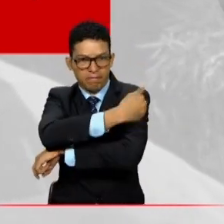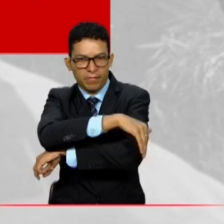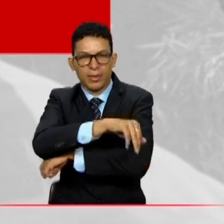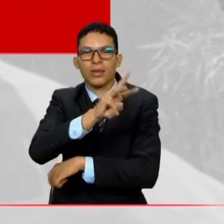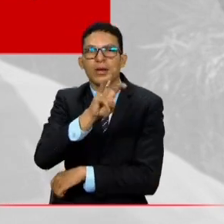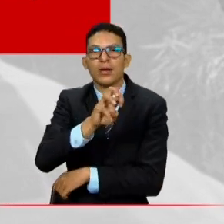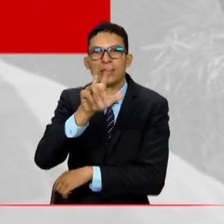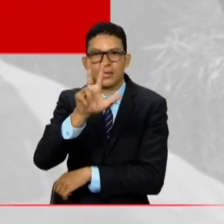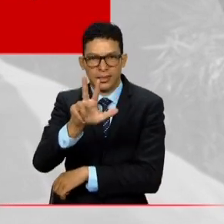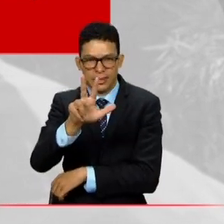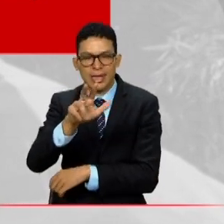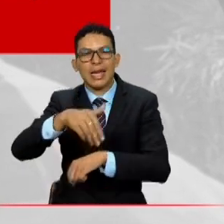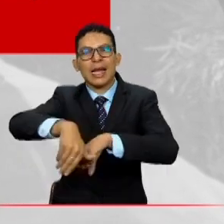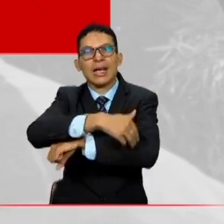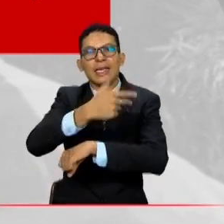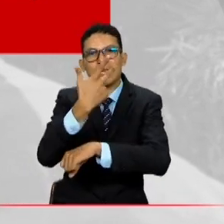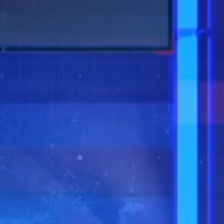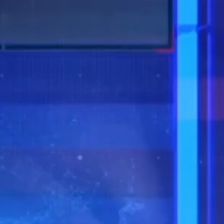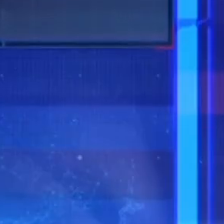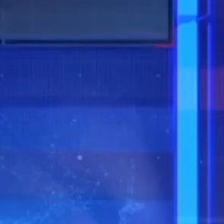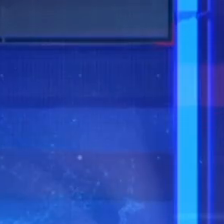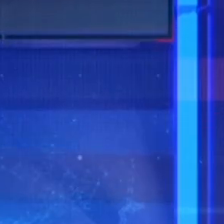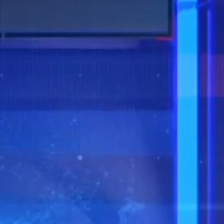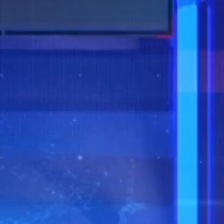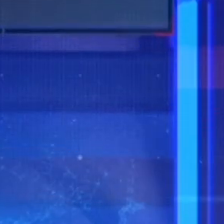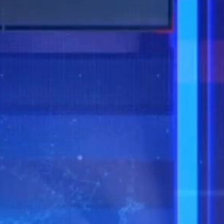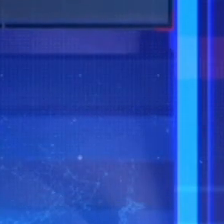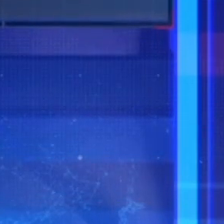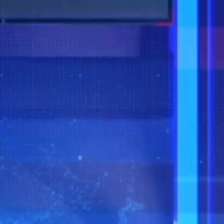13 y 14 en el parque del Ingenio